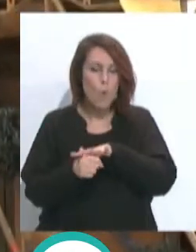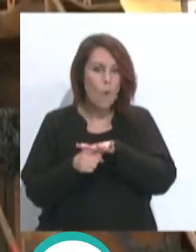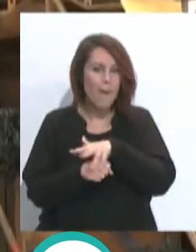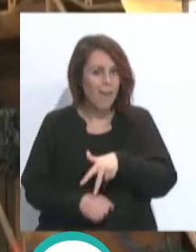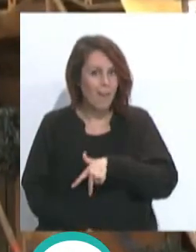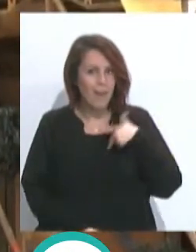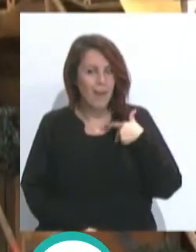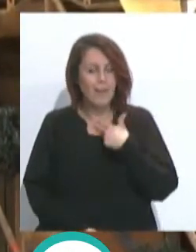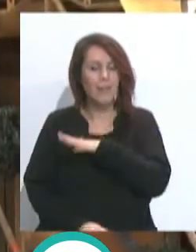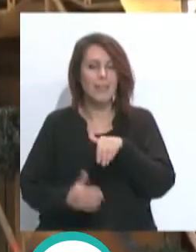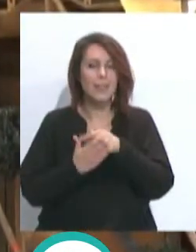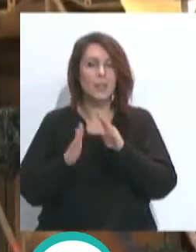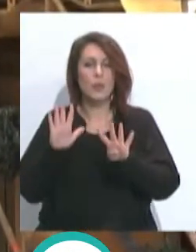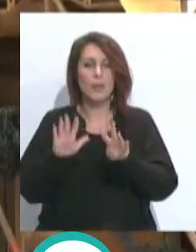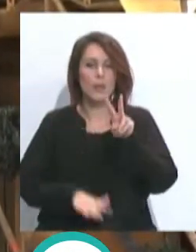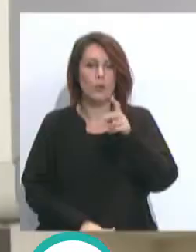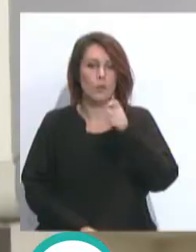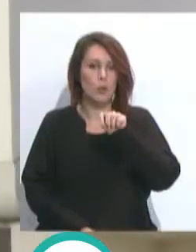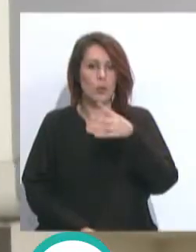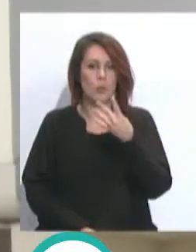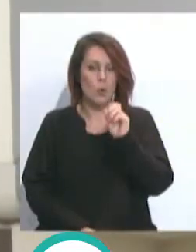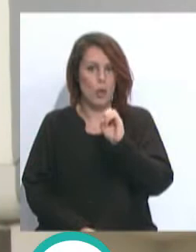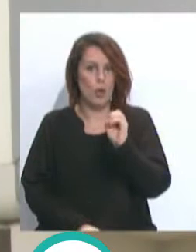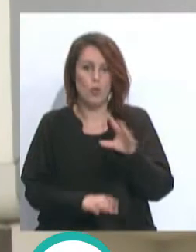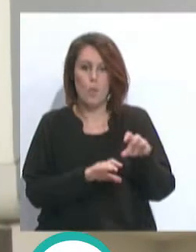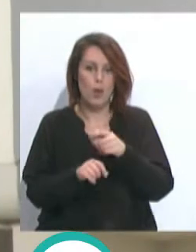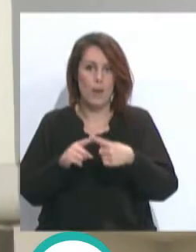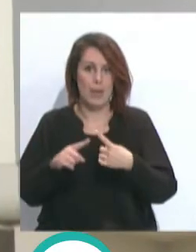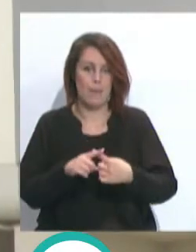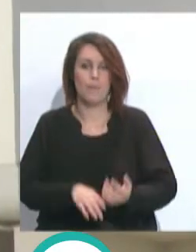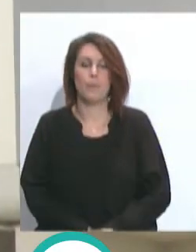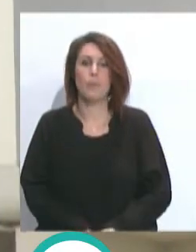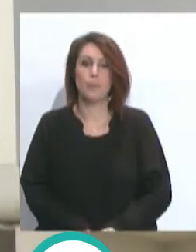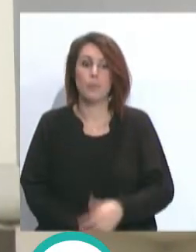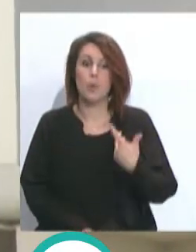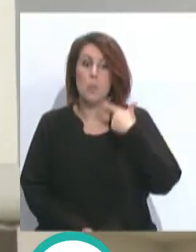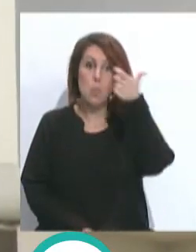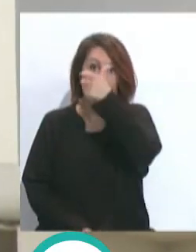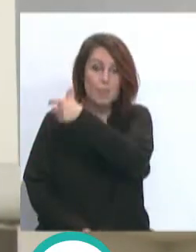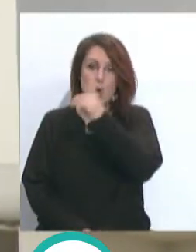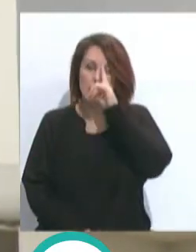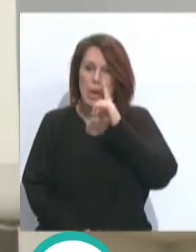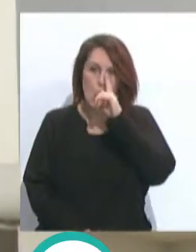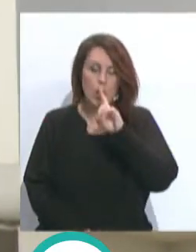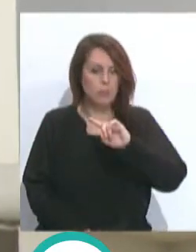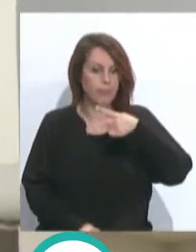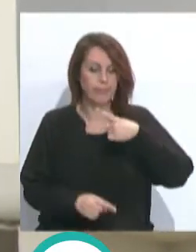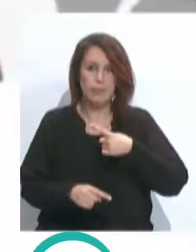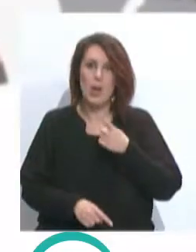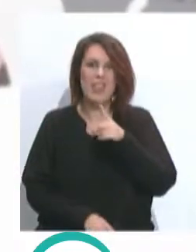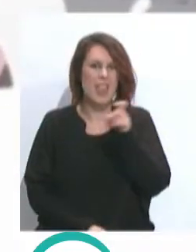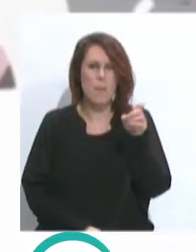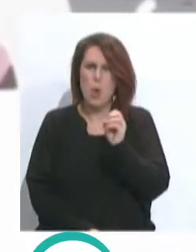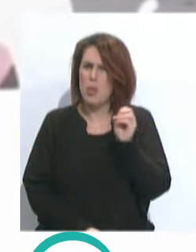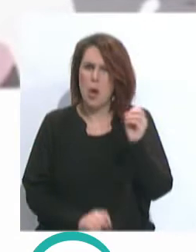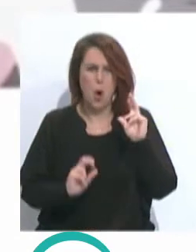provincia, que alcanzó el 92,4% de ocupación media. Por municipios, Sanlúcar fue el primero con el 100%